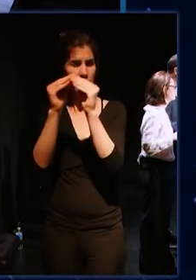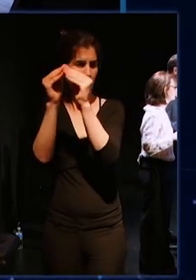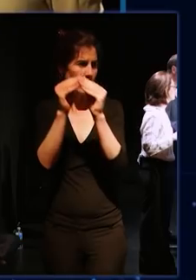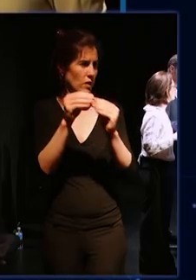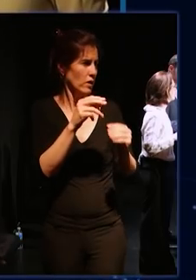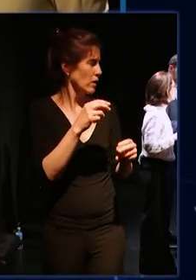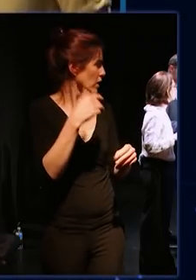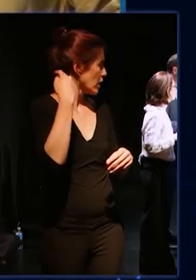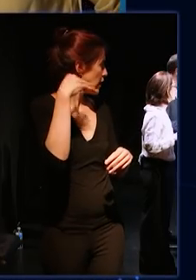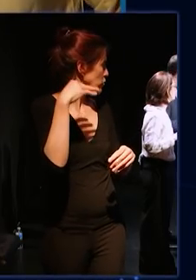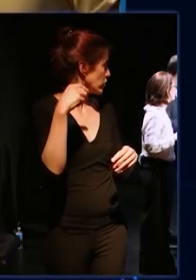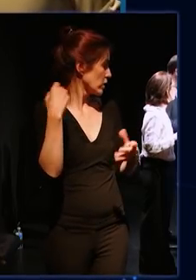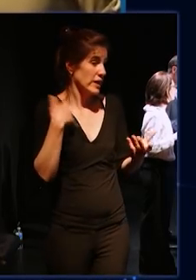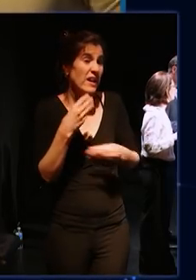fent.